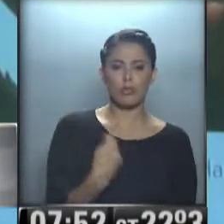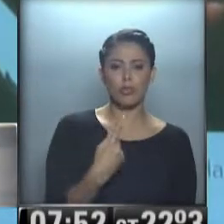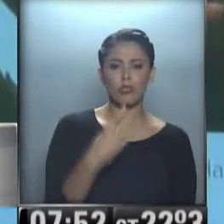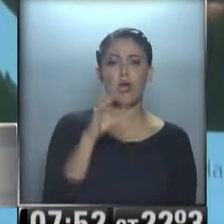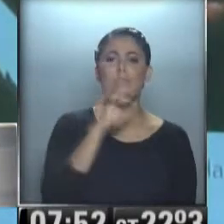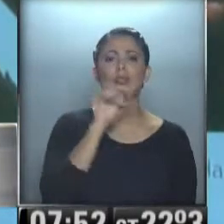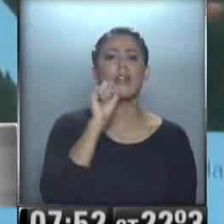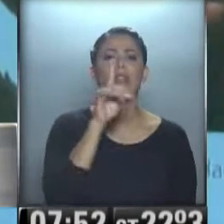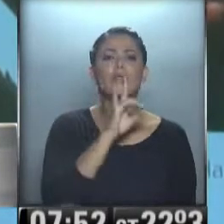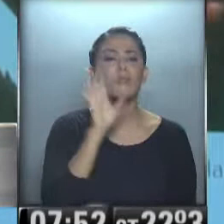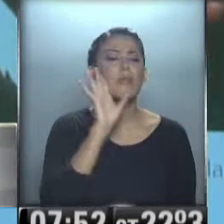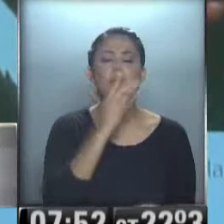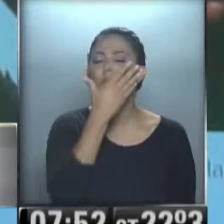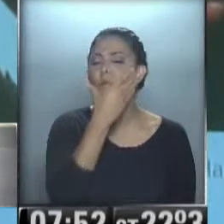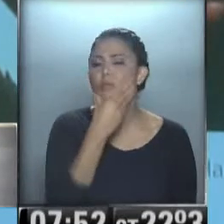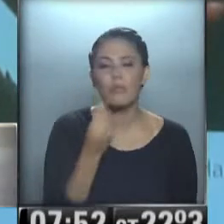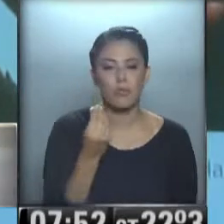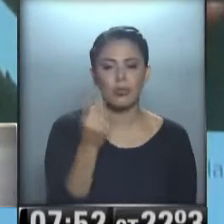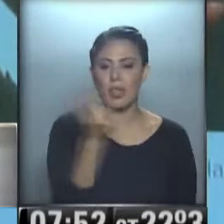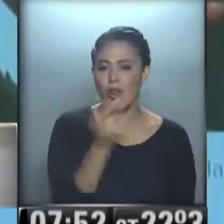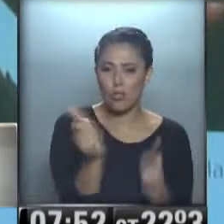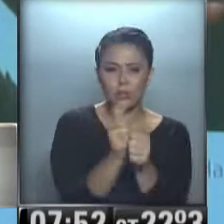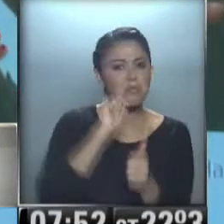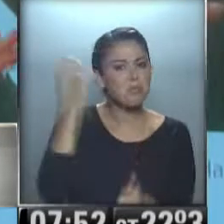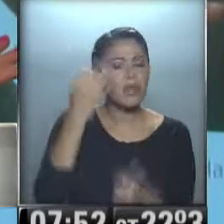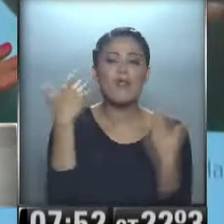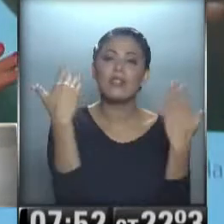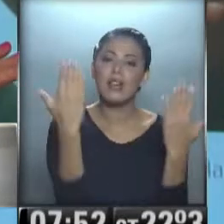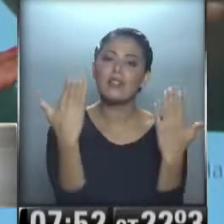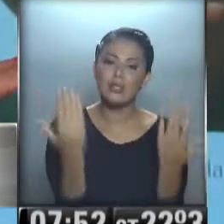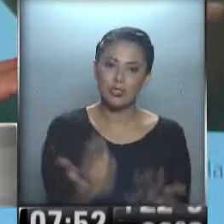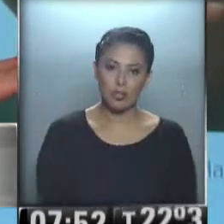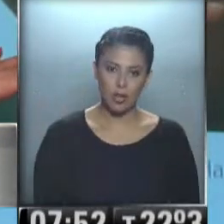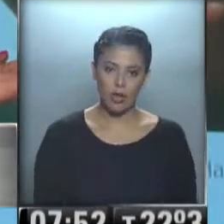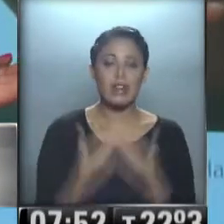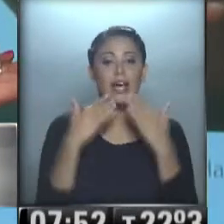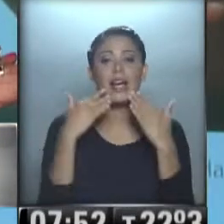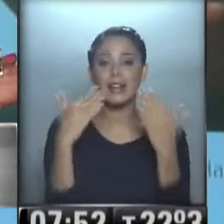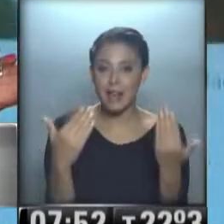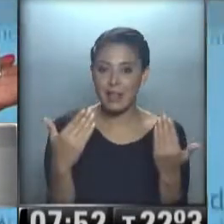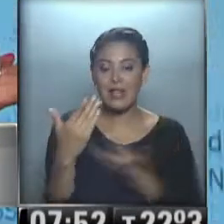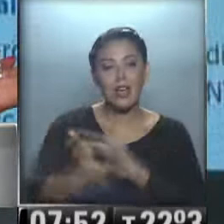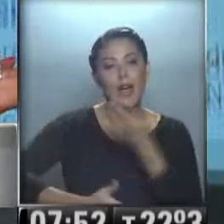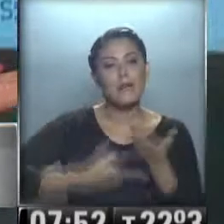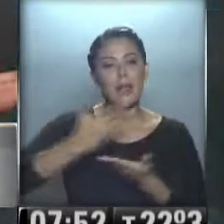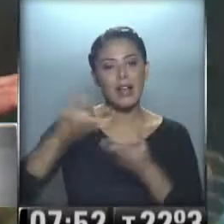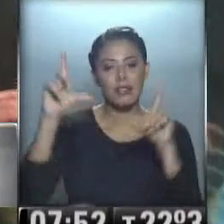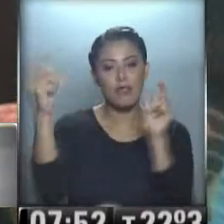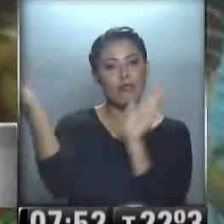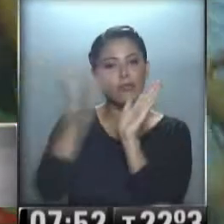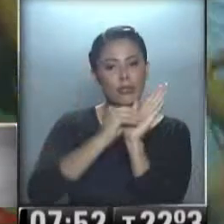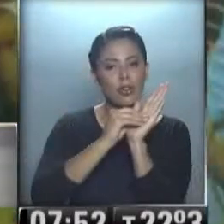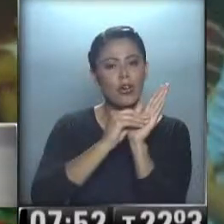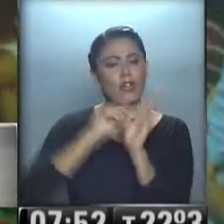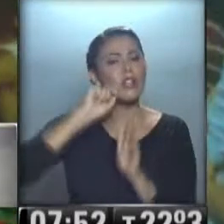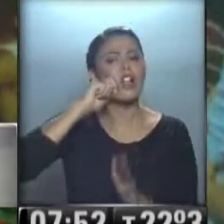tucumana hermosa. Hermosa pareja, lindísimos, felicitaciones y gracias por compartir la foto,